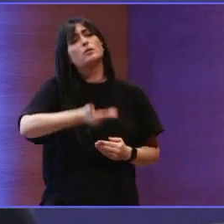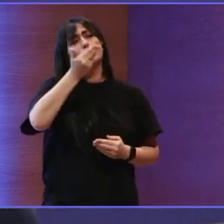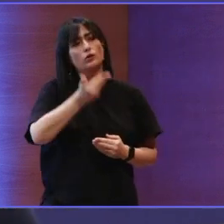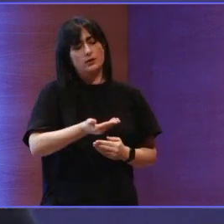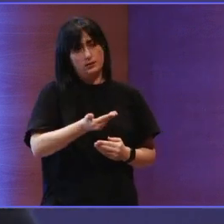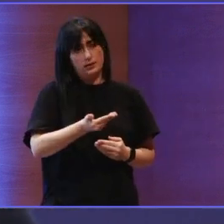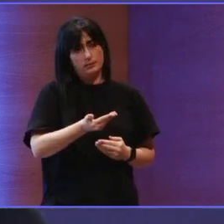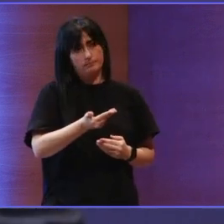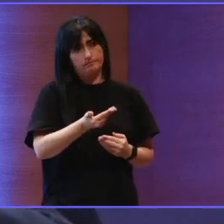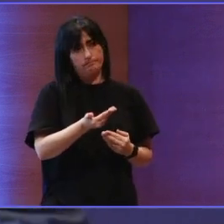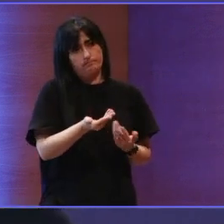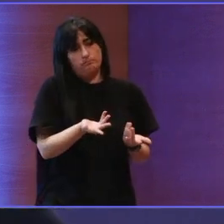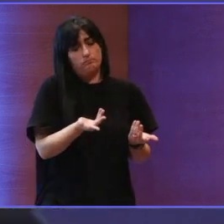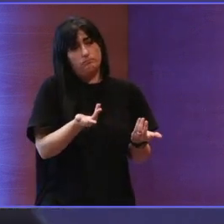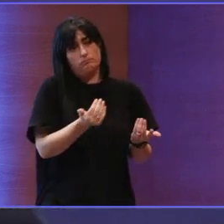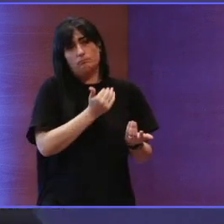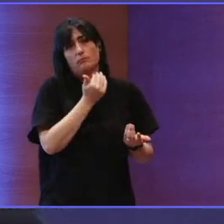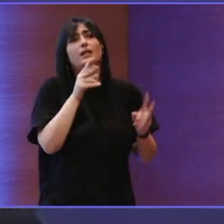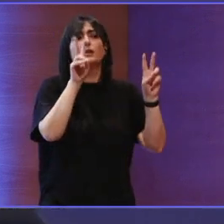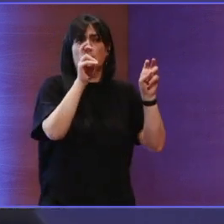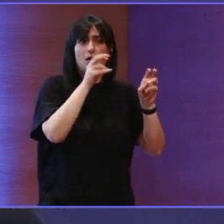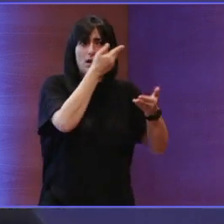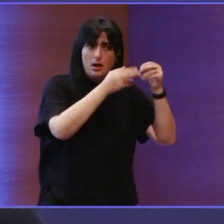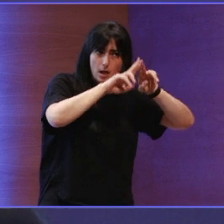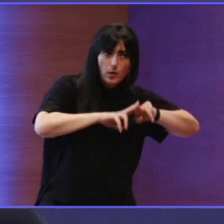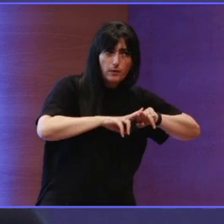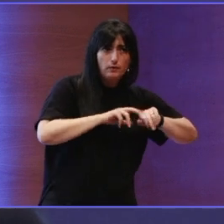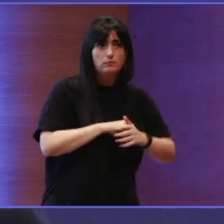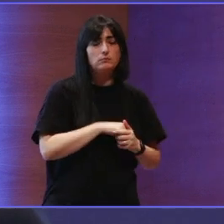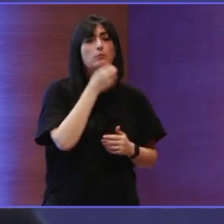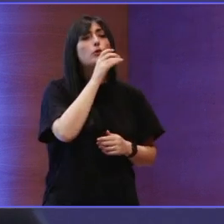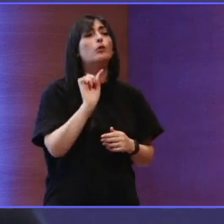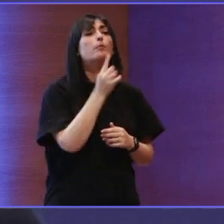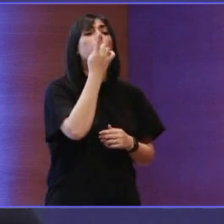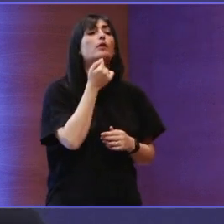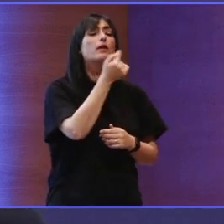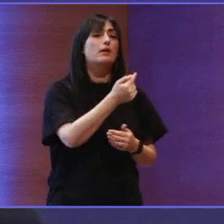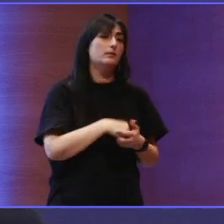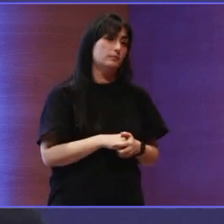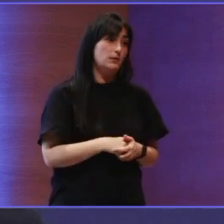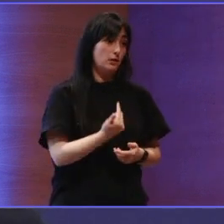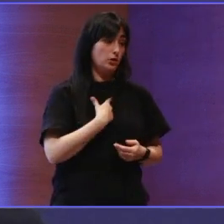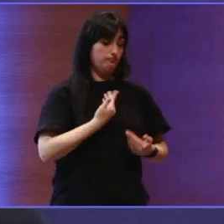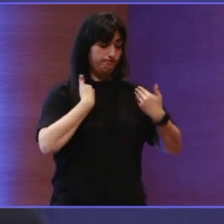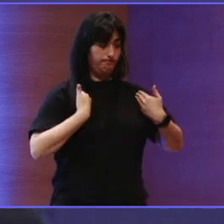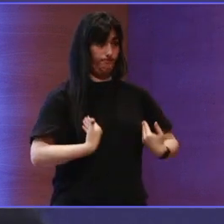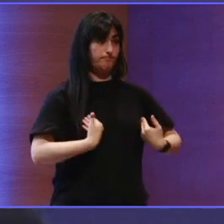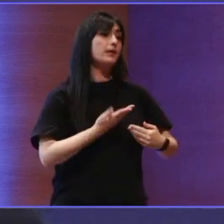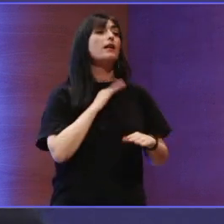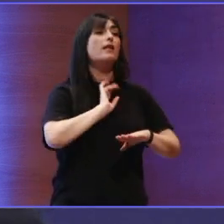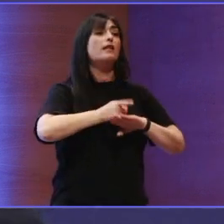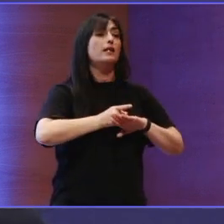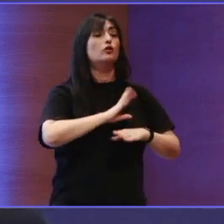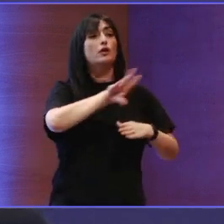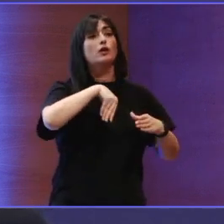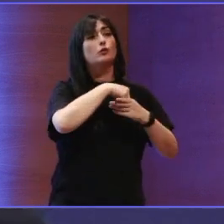importante reseñar en clave de evaluación lo primero decir es eh soy director de inclusión social la diputación de